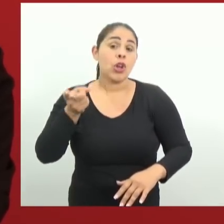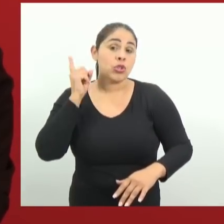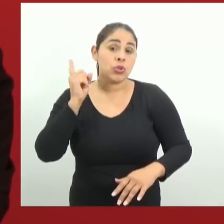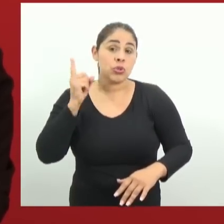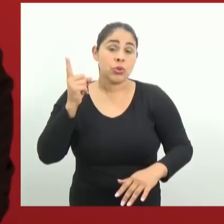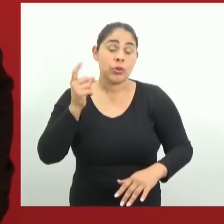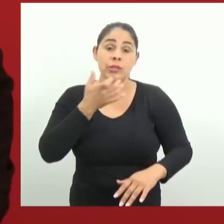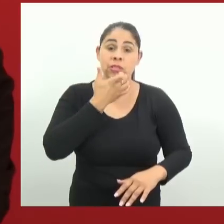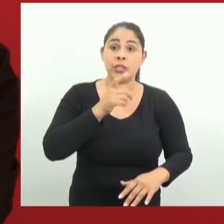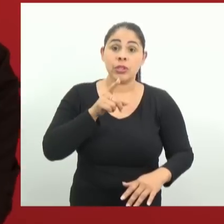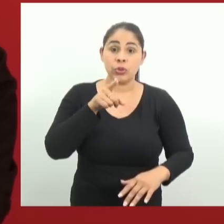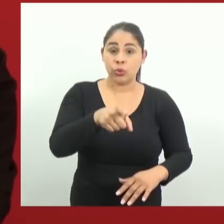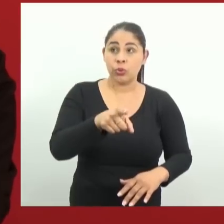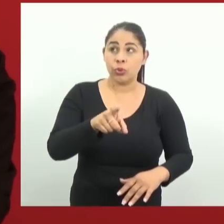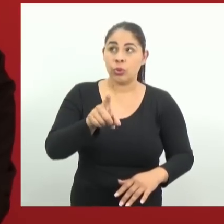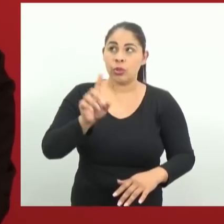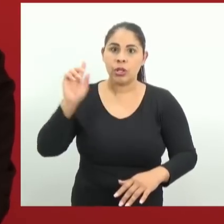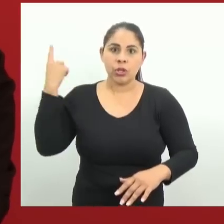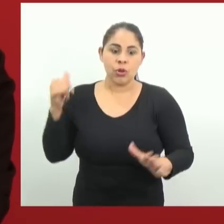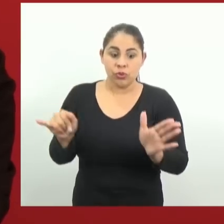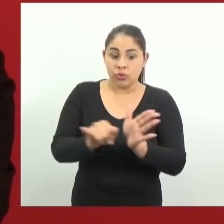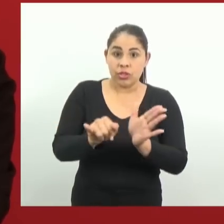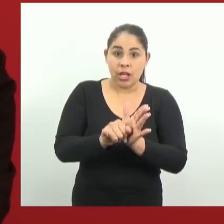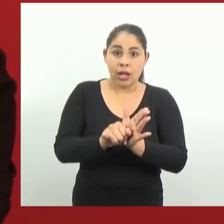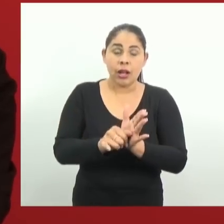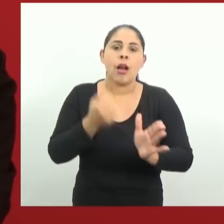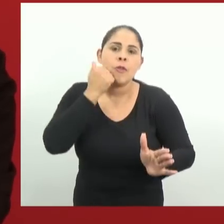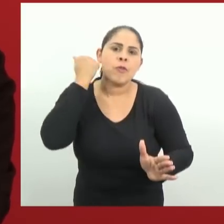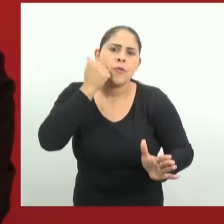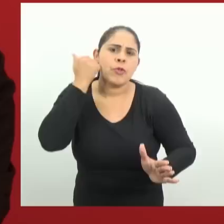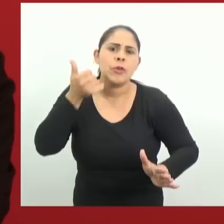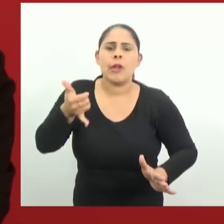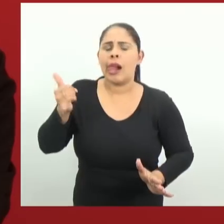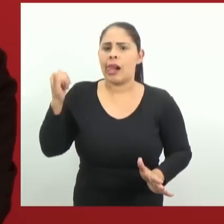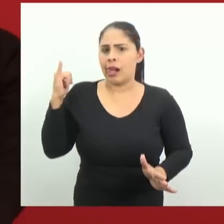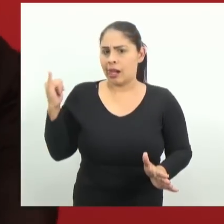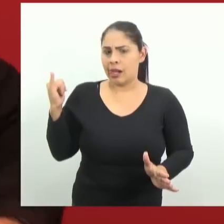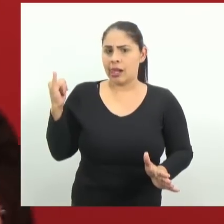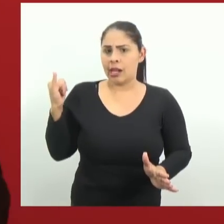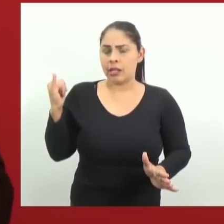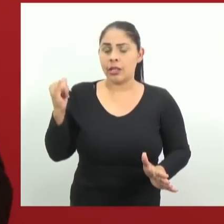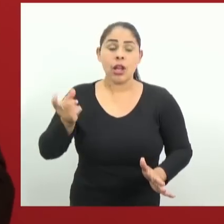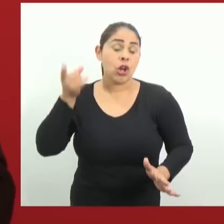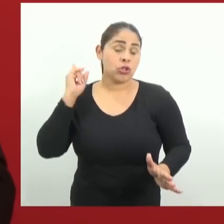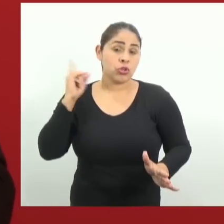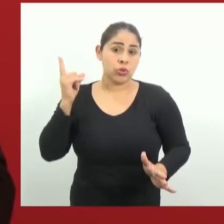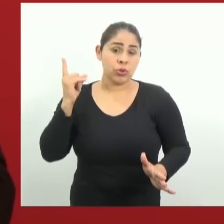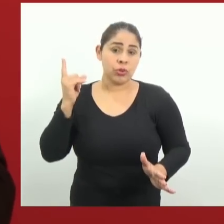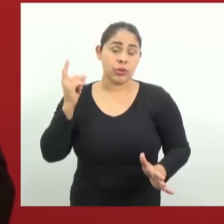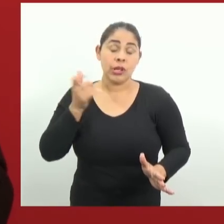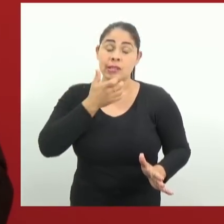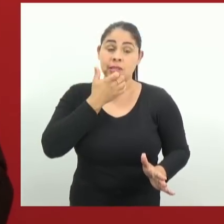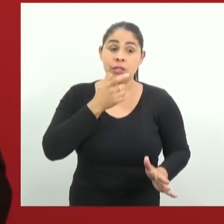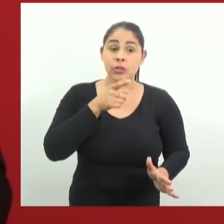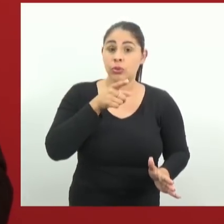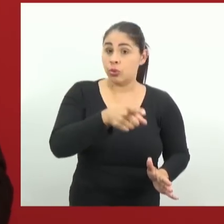ti. ¡Wow! Solo cerca de... como dice en hebreo,